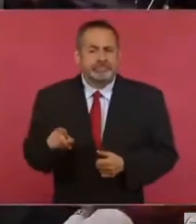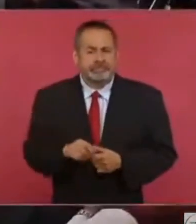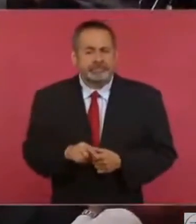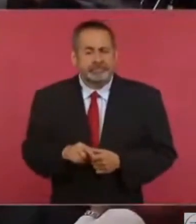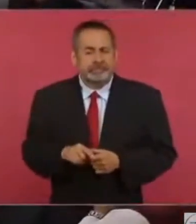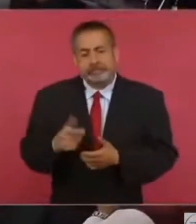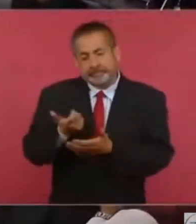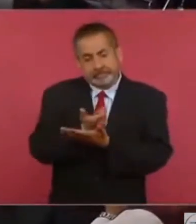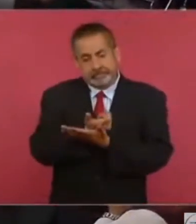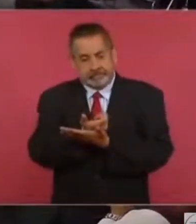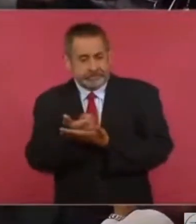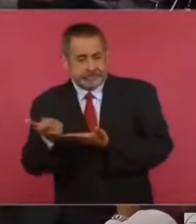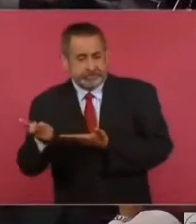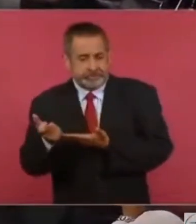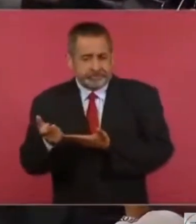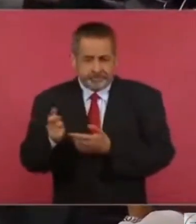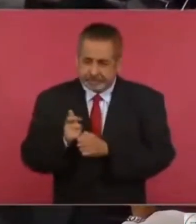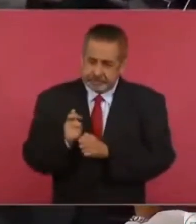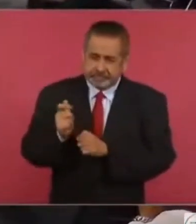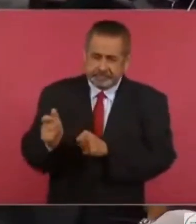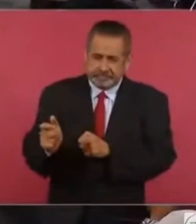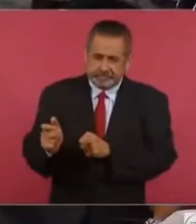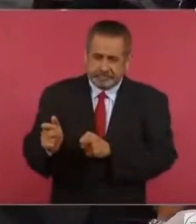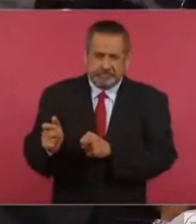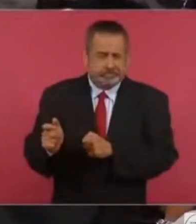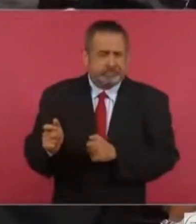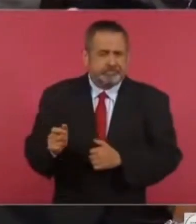los salarios